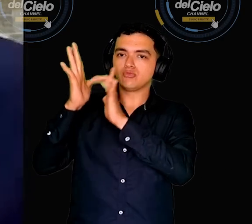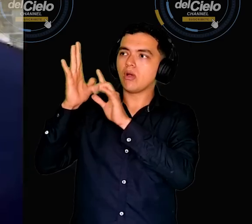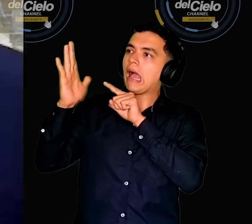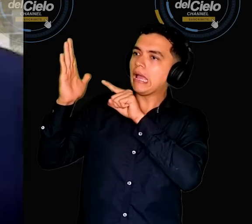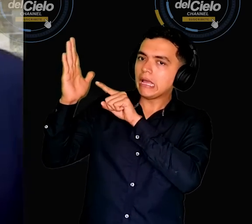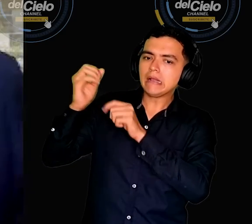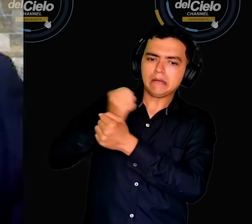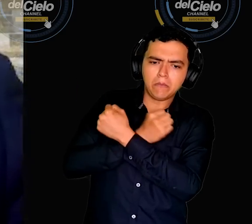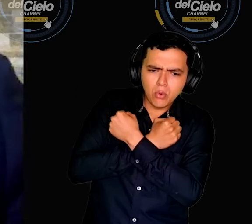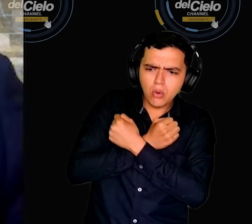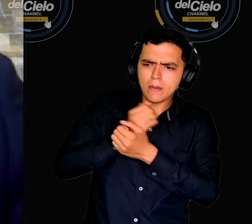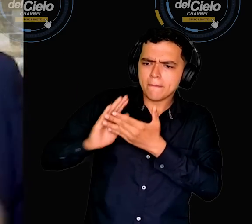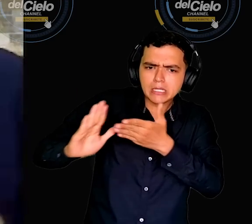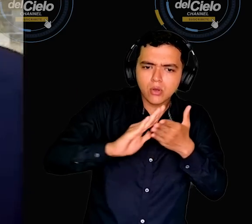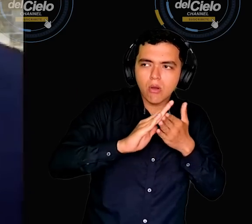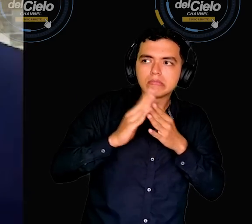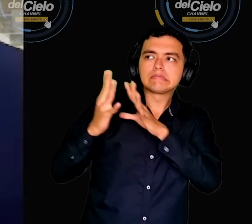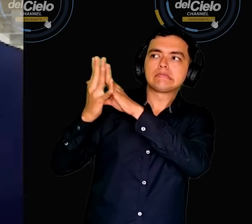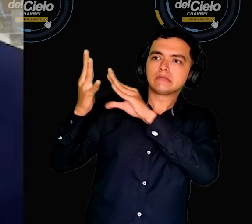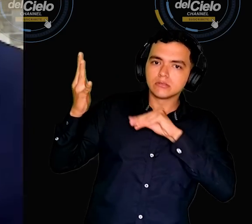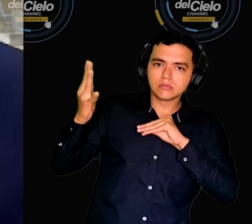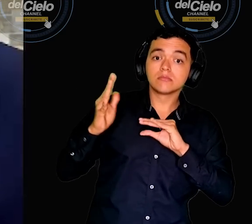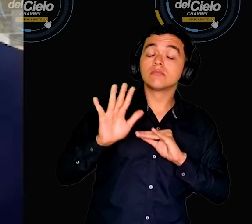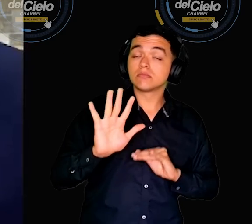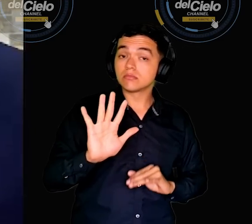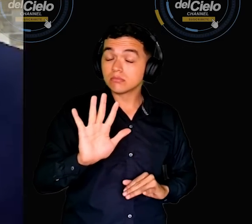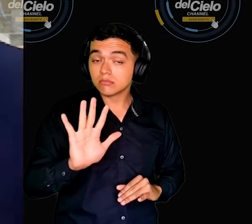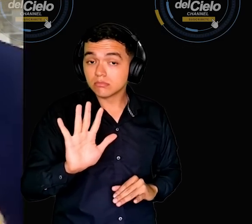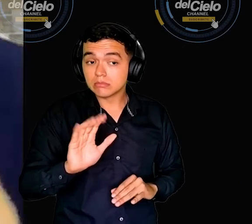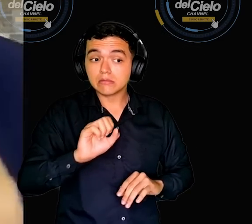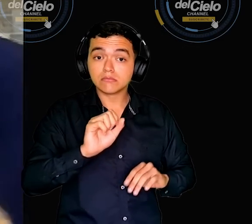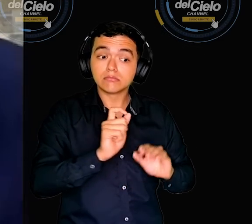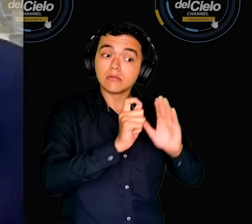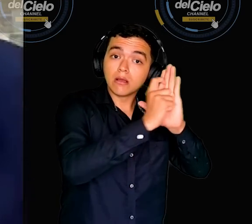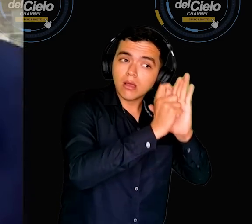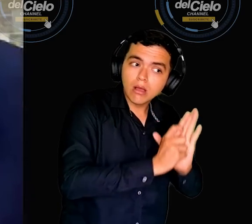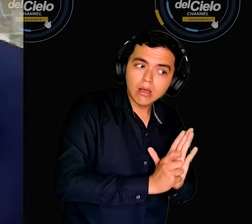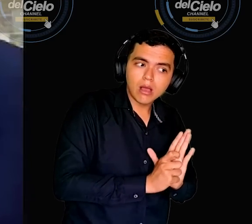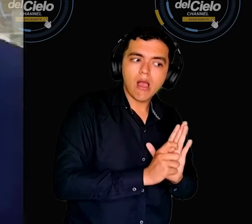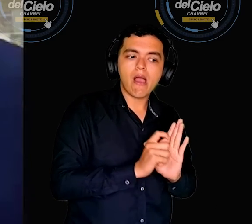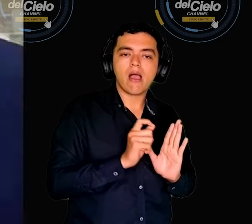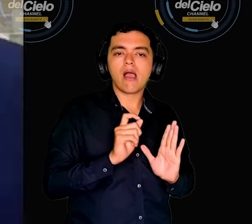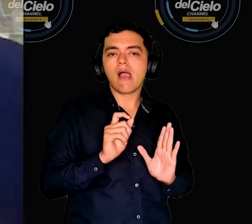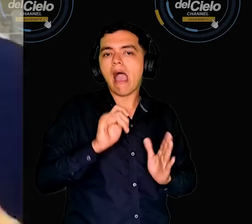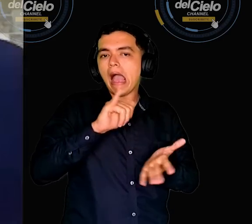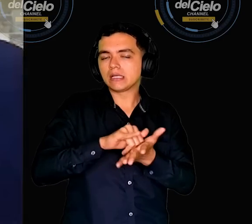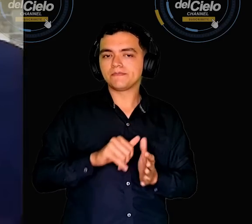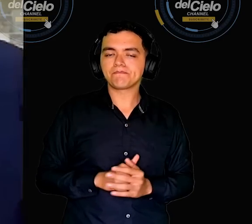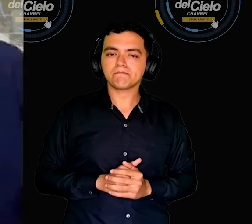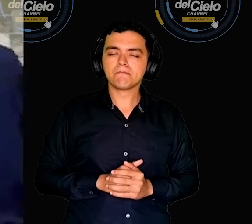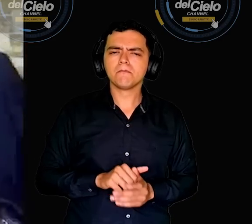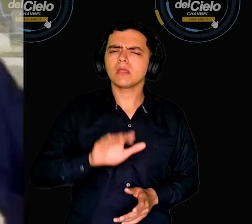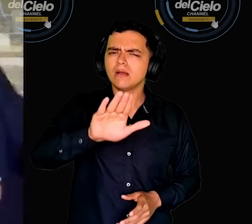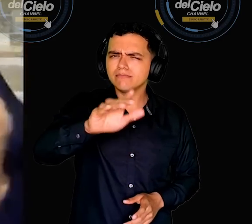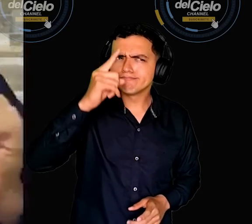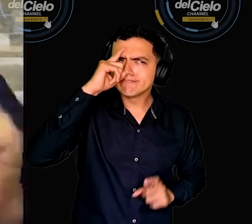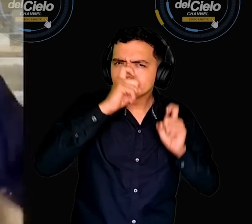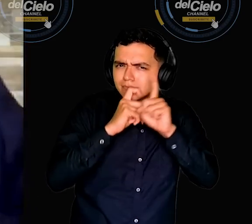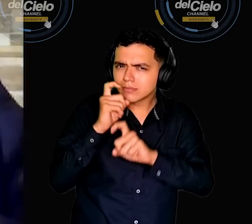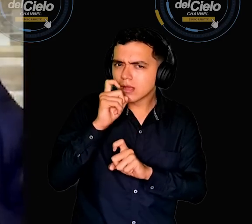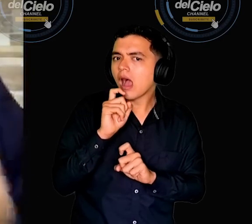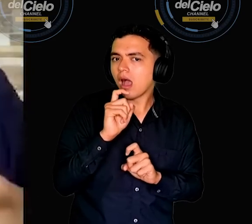o lo que no le gusta? Si usted me da un arroz de camarón, yo no lo soporto, yo lo disfruto. Pero si me